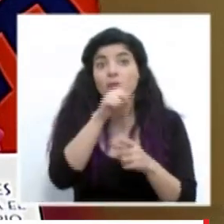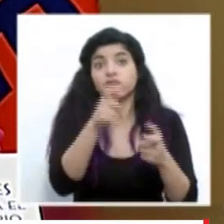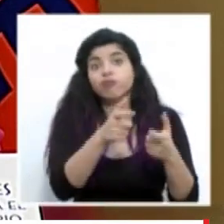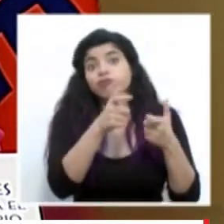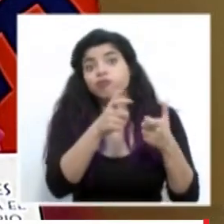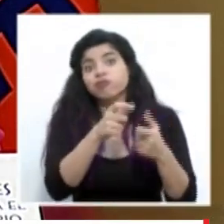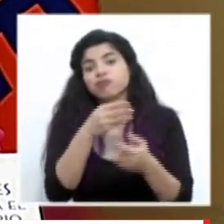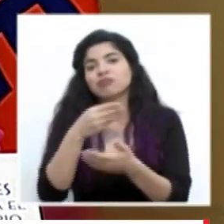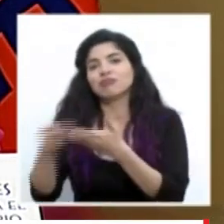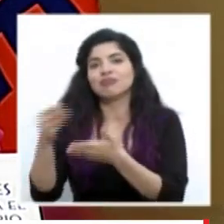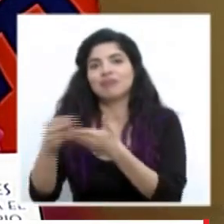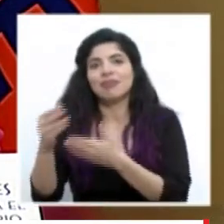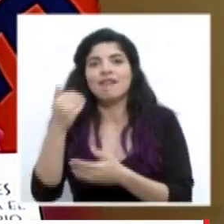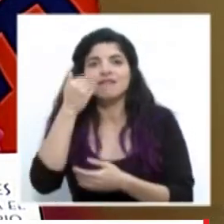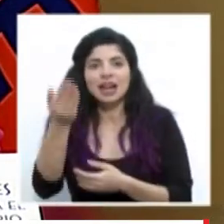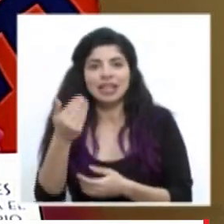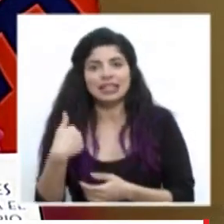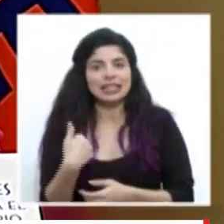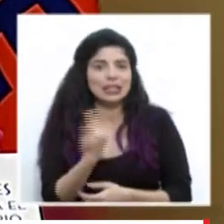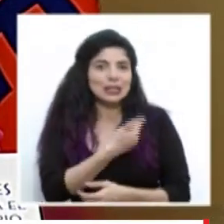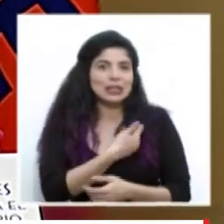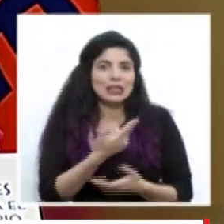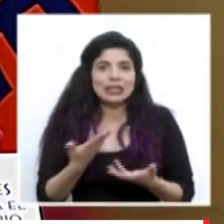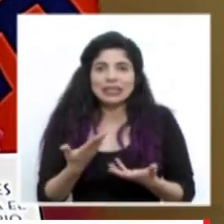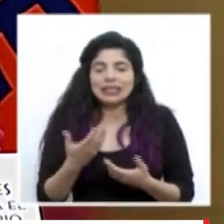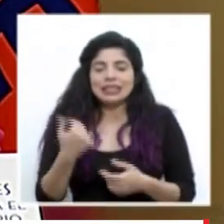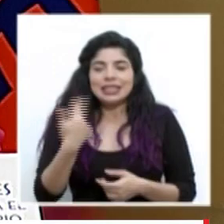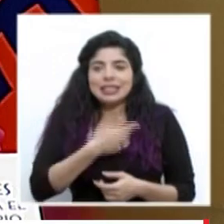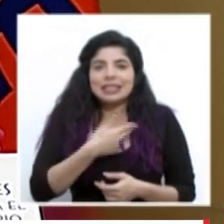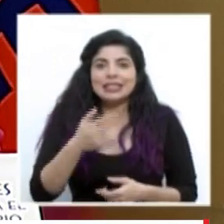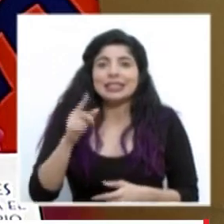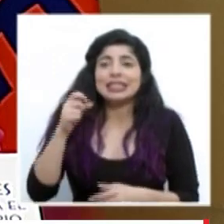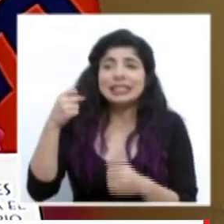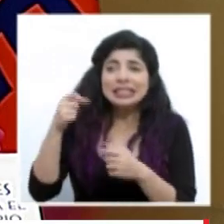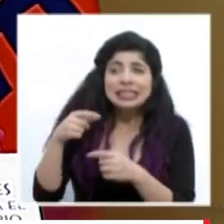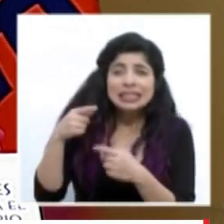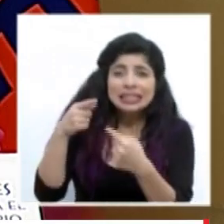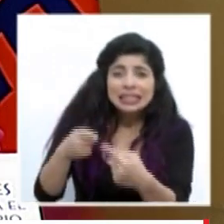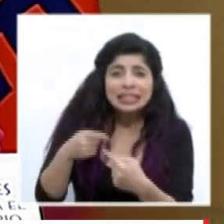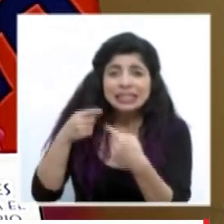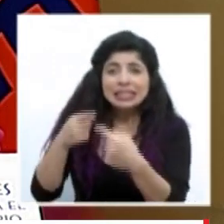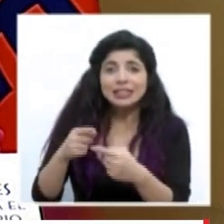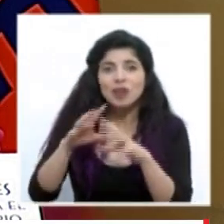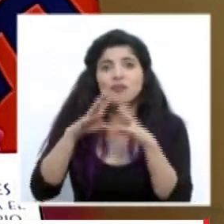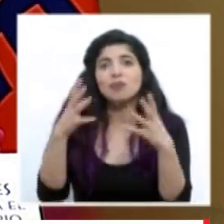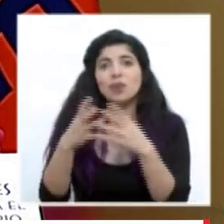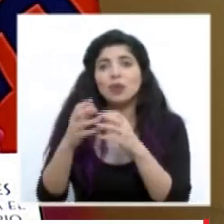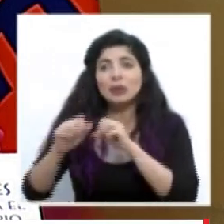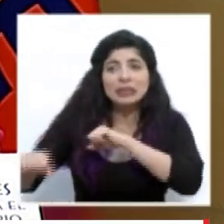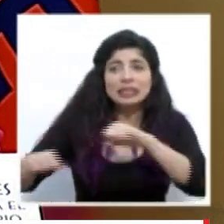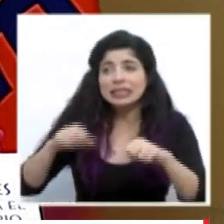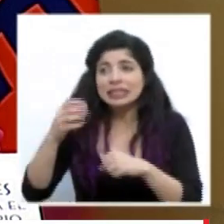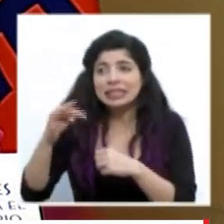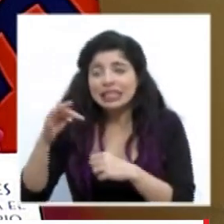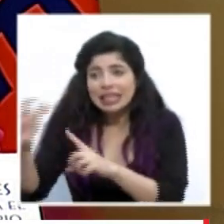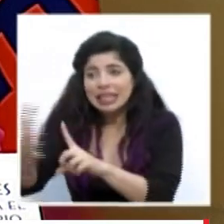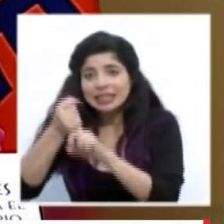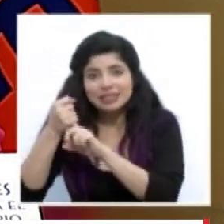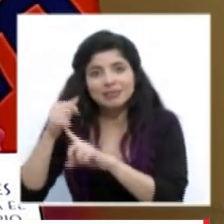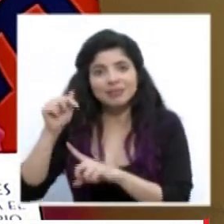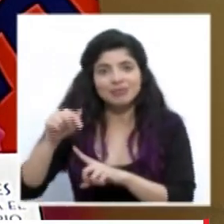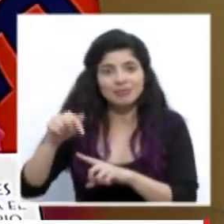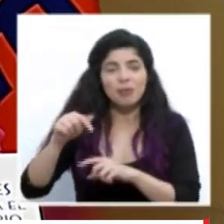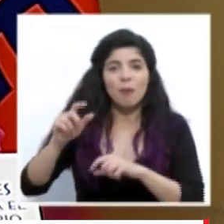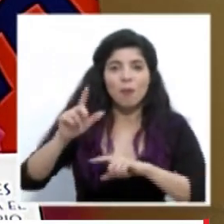dinero pueden tener más acceso a esto, y nosotros tenemos que ir a pelearnos con el resto del mundo para poder tener acceso a las